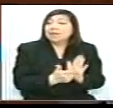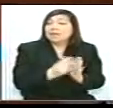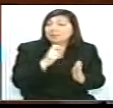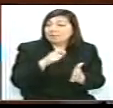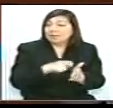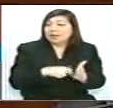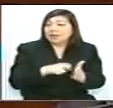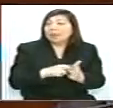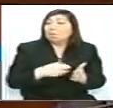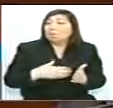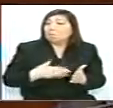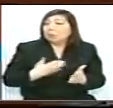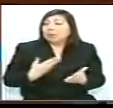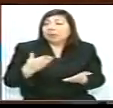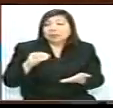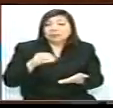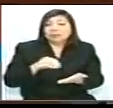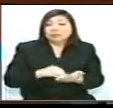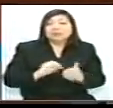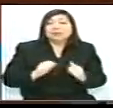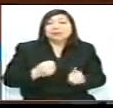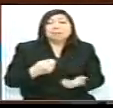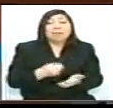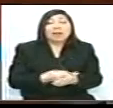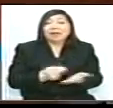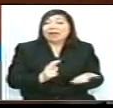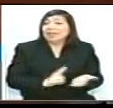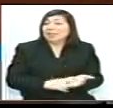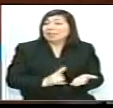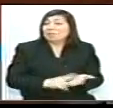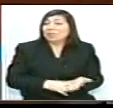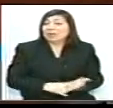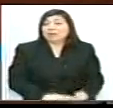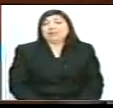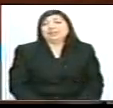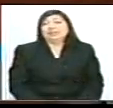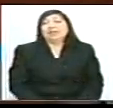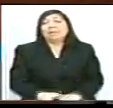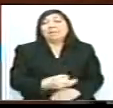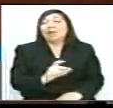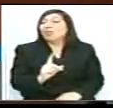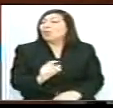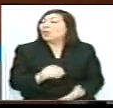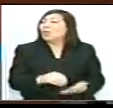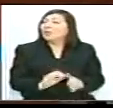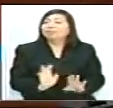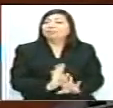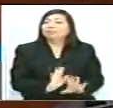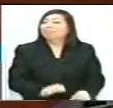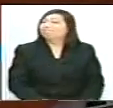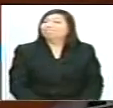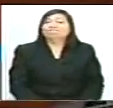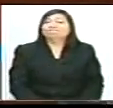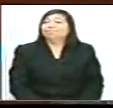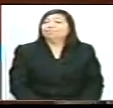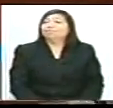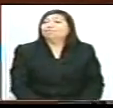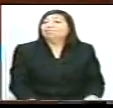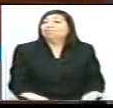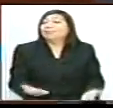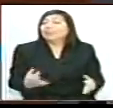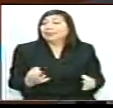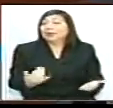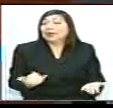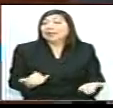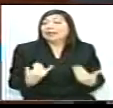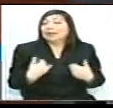minería se pudiera considerar la posibilidad de que paguen tributos en predios rurales, no aplicaría, por ejemplo. Y entonces creo,